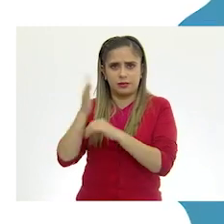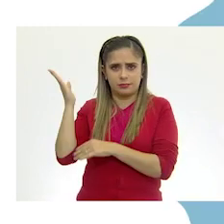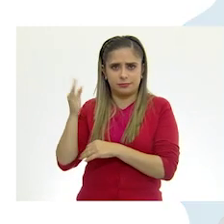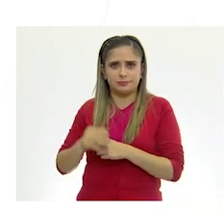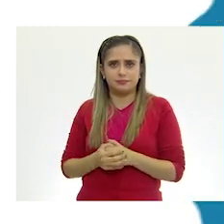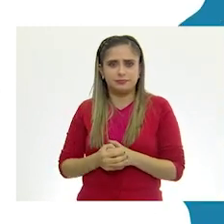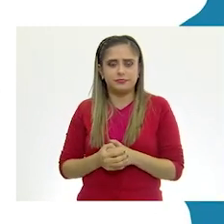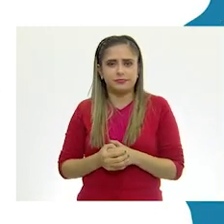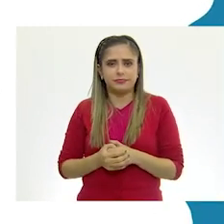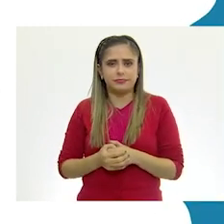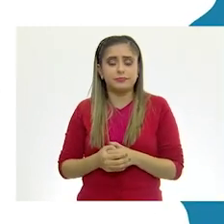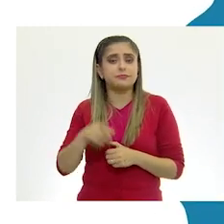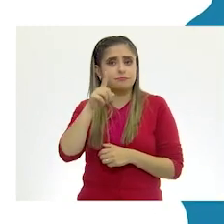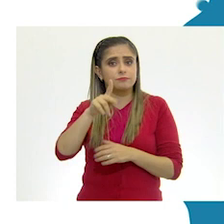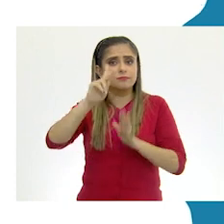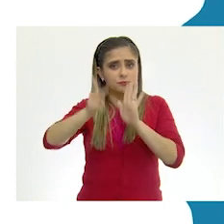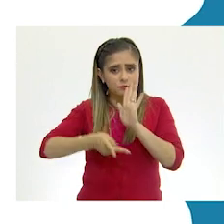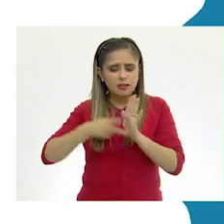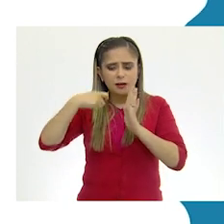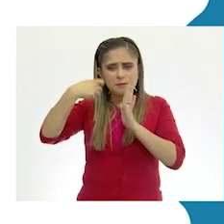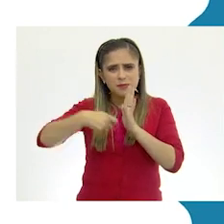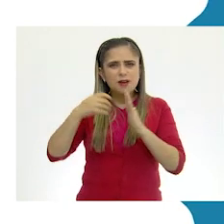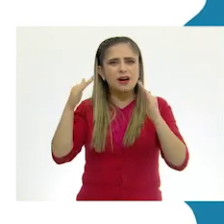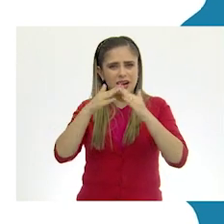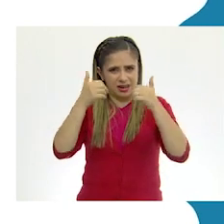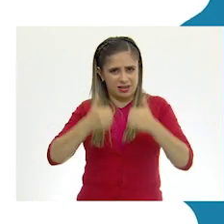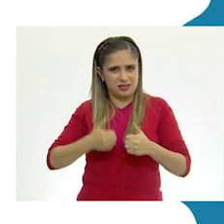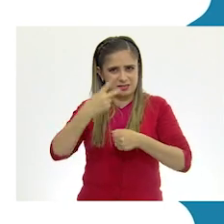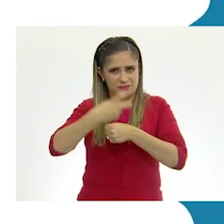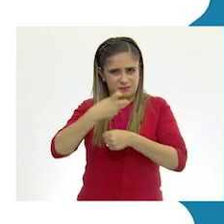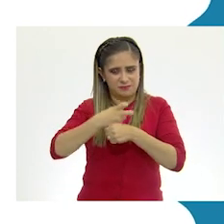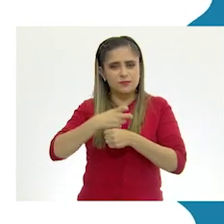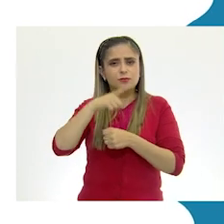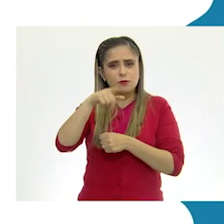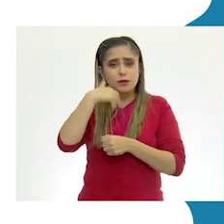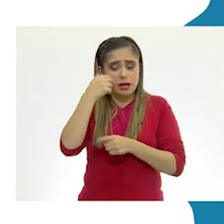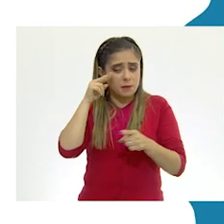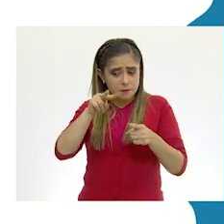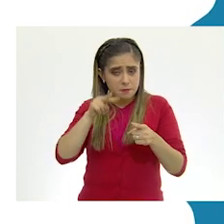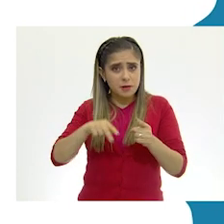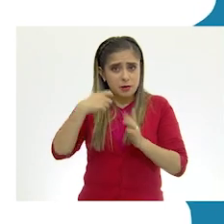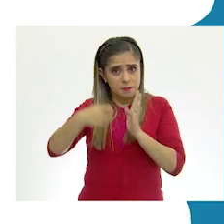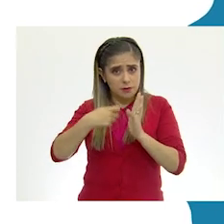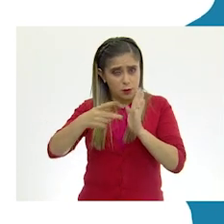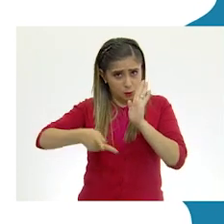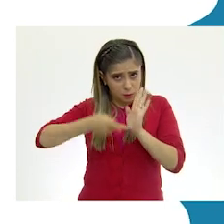conalitech.cep.gov.mx. Si quieres volver a ver los programas de Aprende en Casa, los puedes encontrar